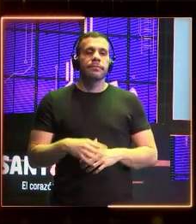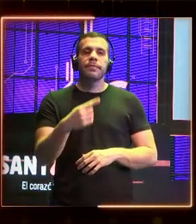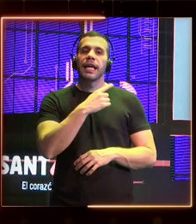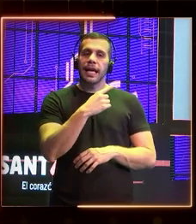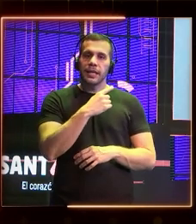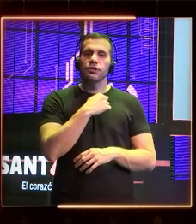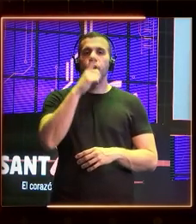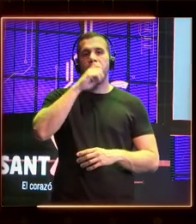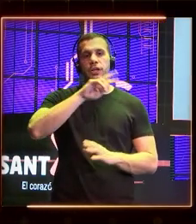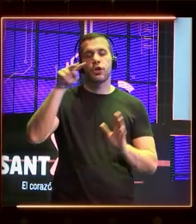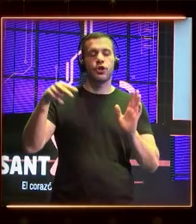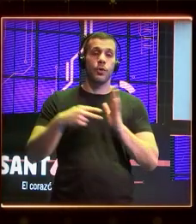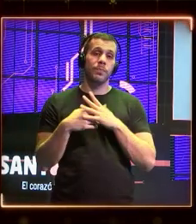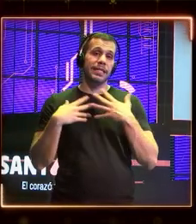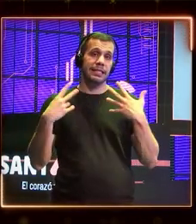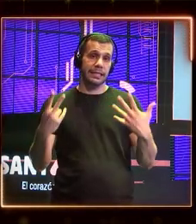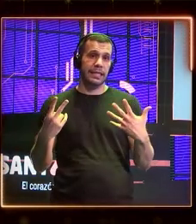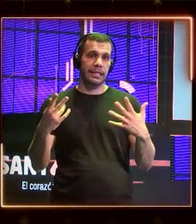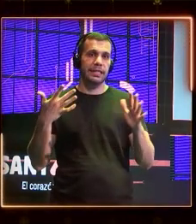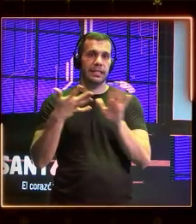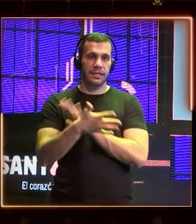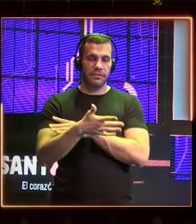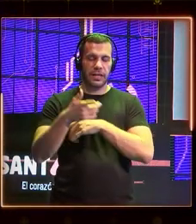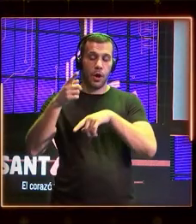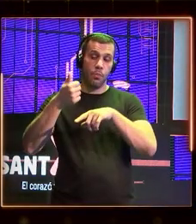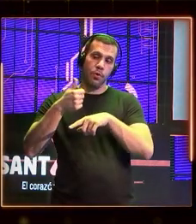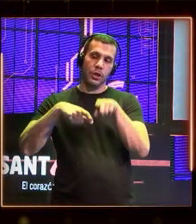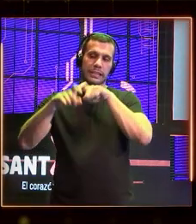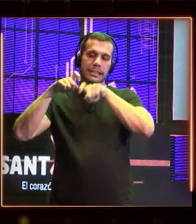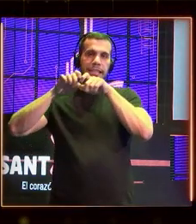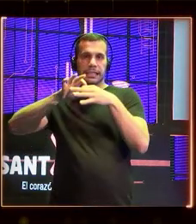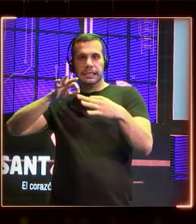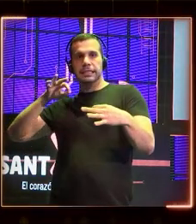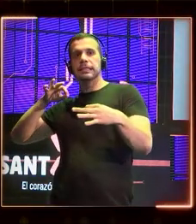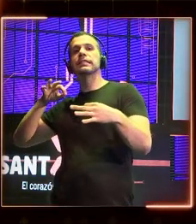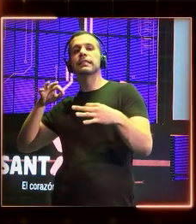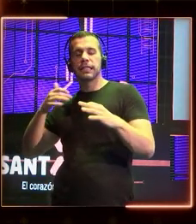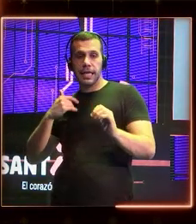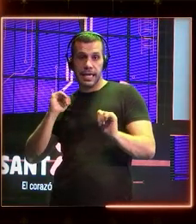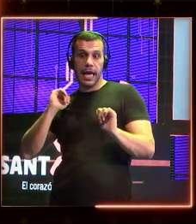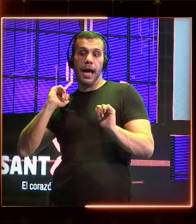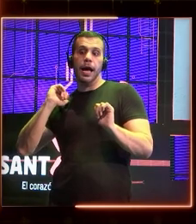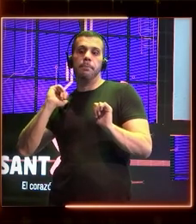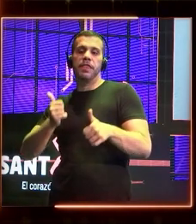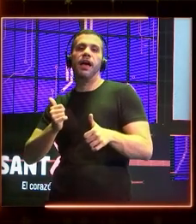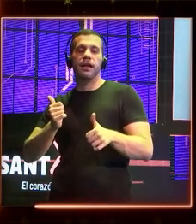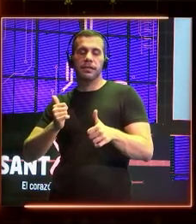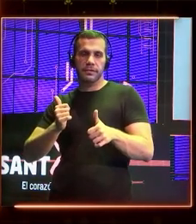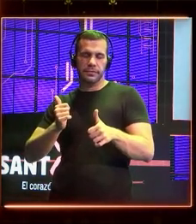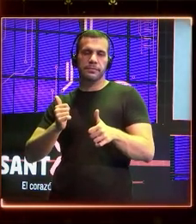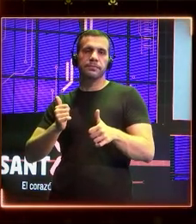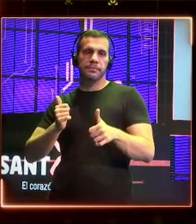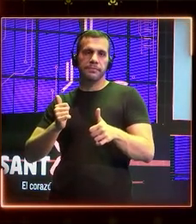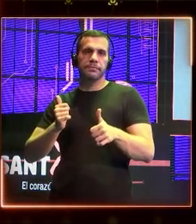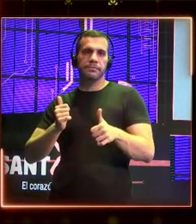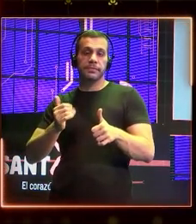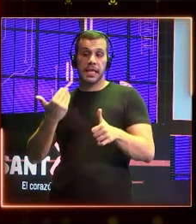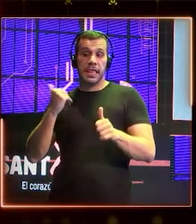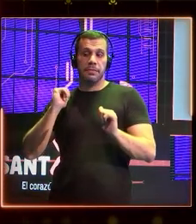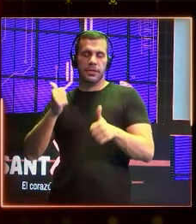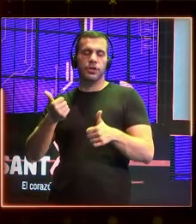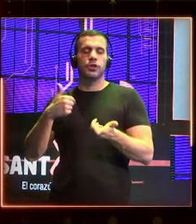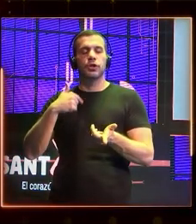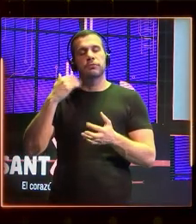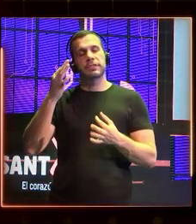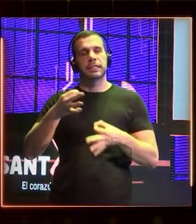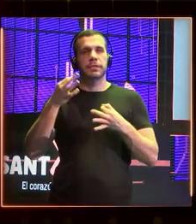2007 conectando los puntos hacia atrás es una barbaridad y acaba de empezar porque acaba de empezar y yo siempre soy muy optimista